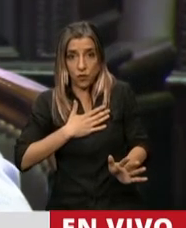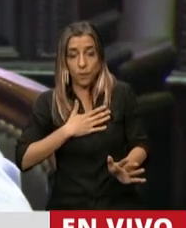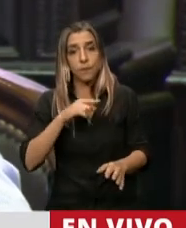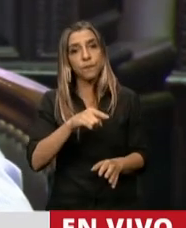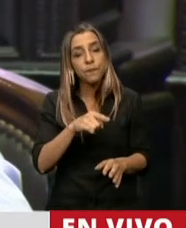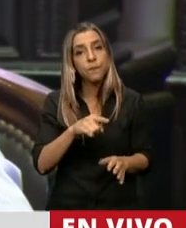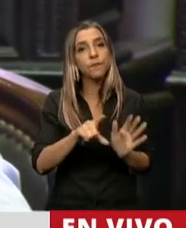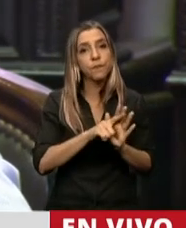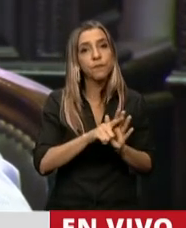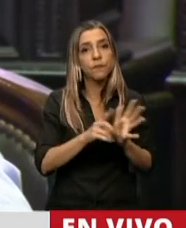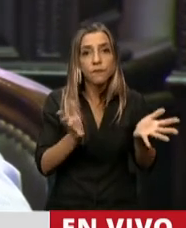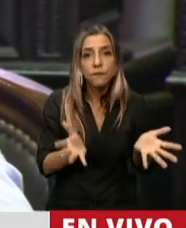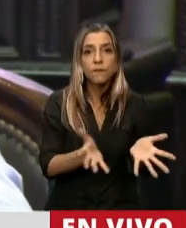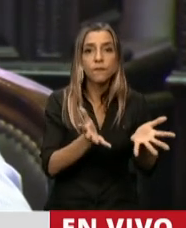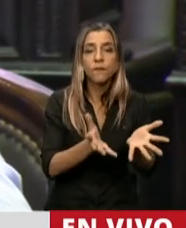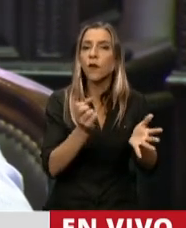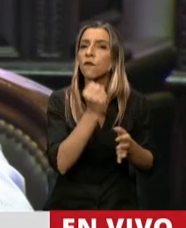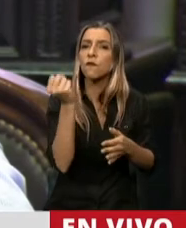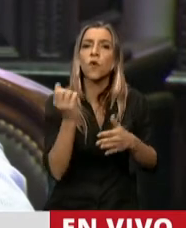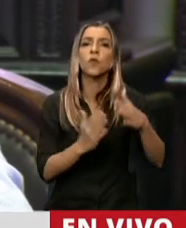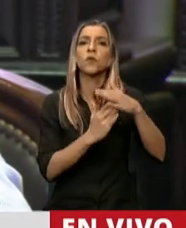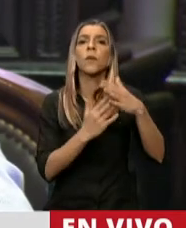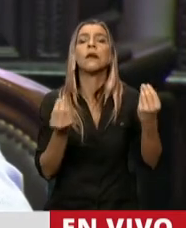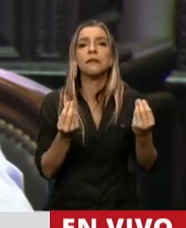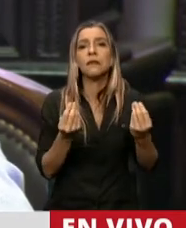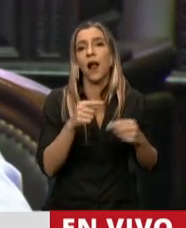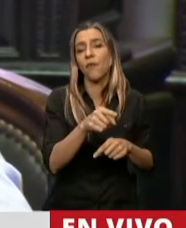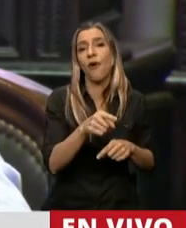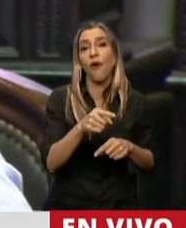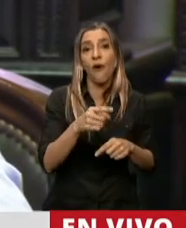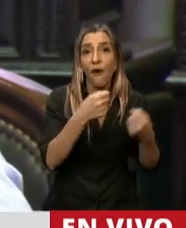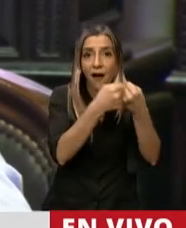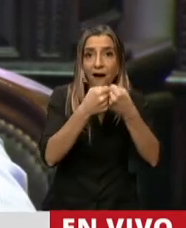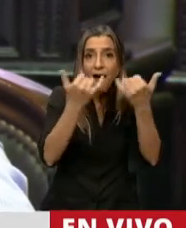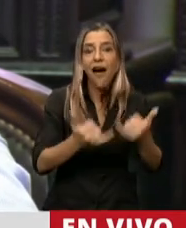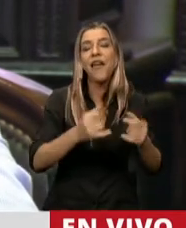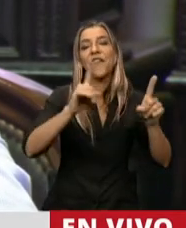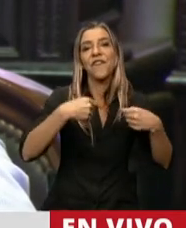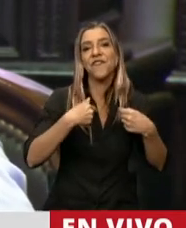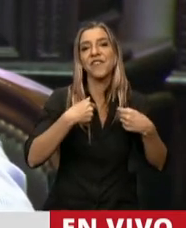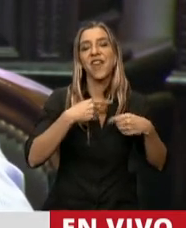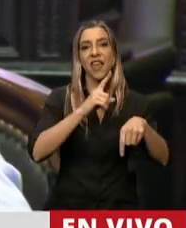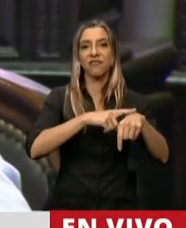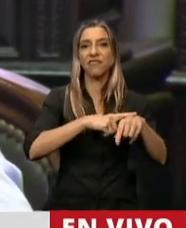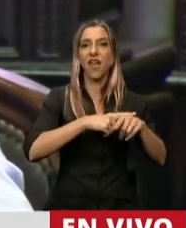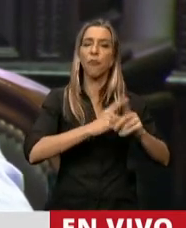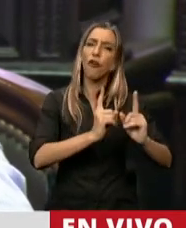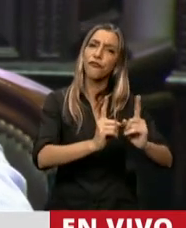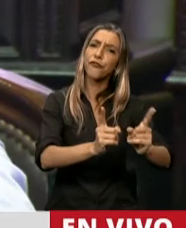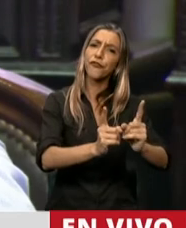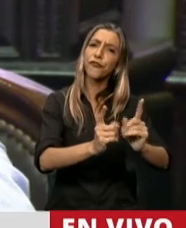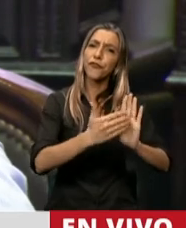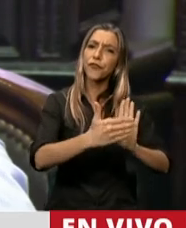lo fundamental que tiene es la perdurabilidad en el tiempo. Porque nadie que tenga que radicarse en la